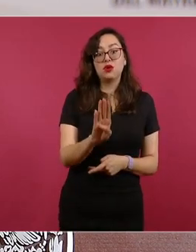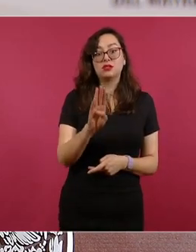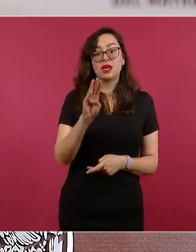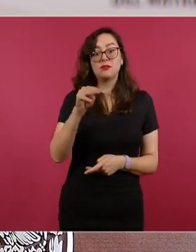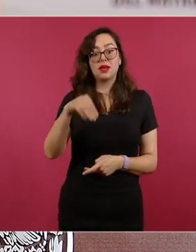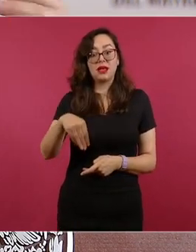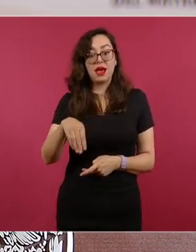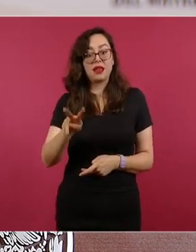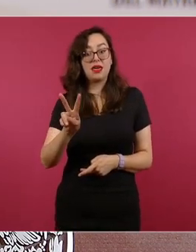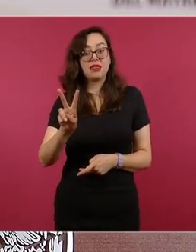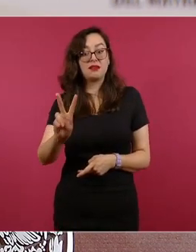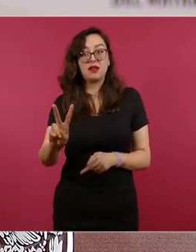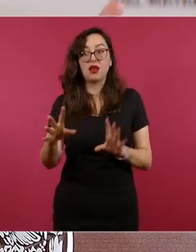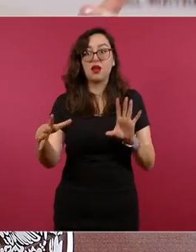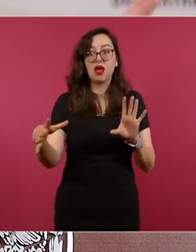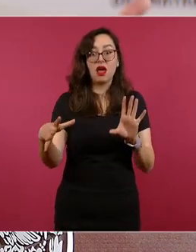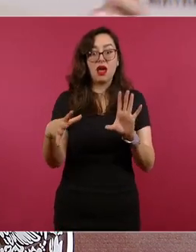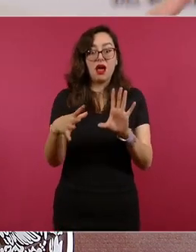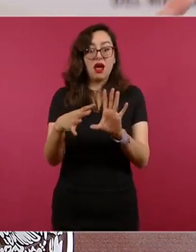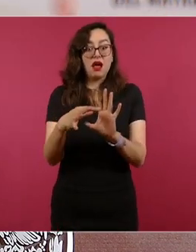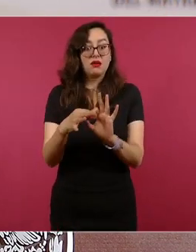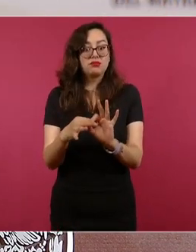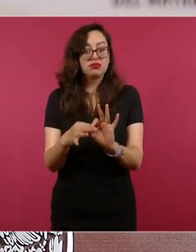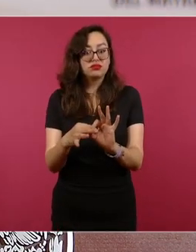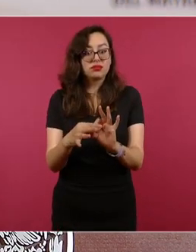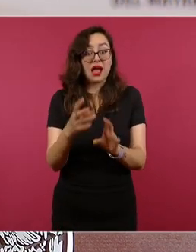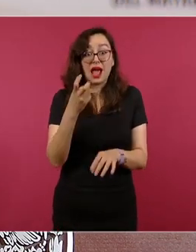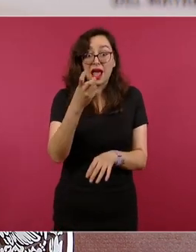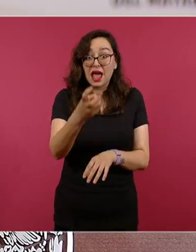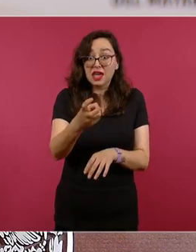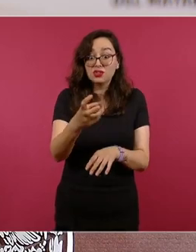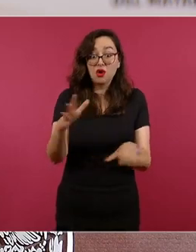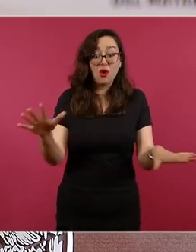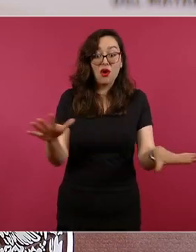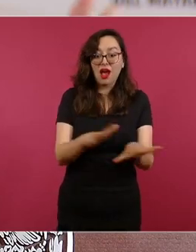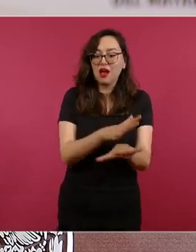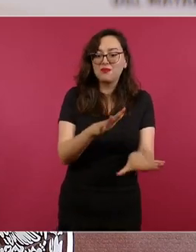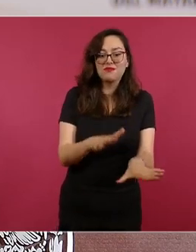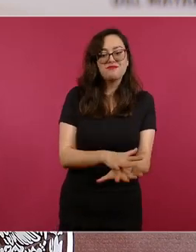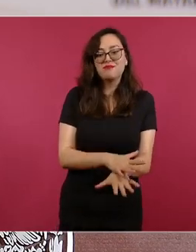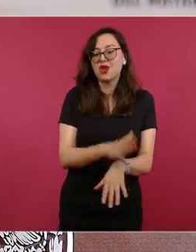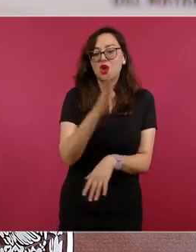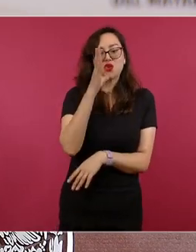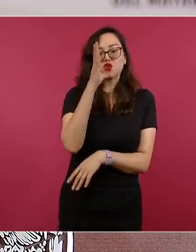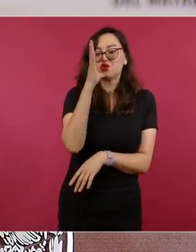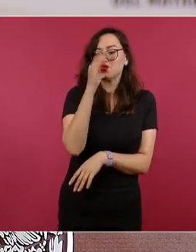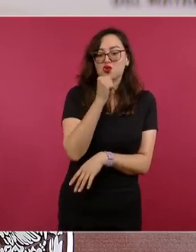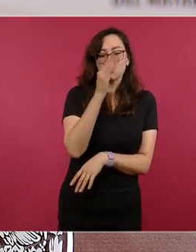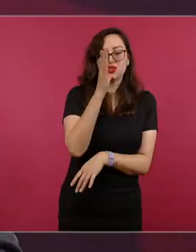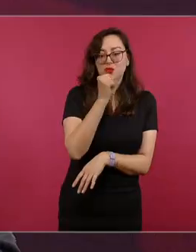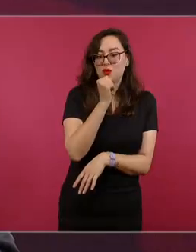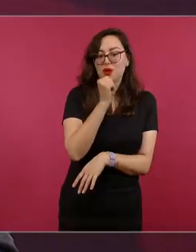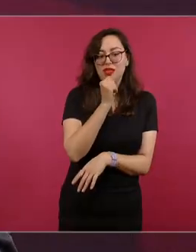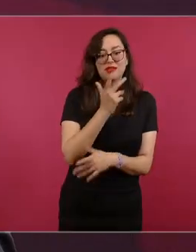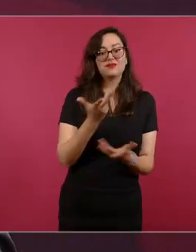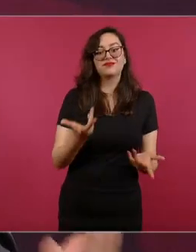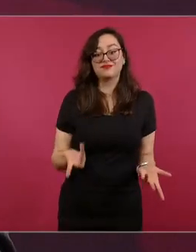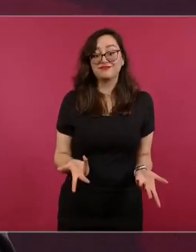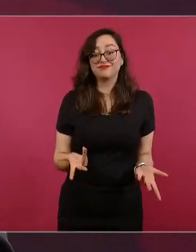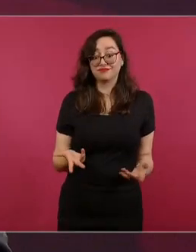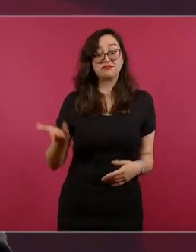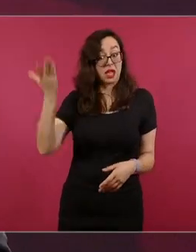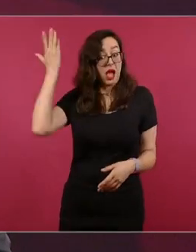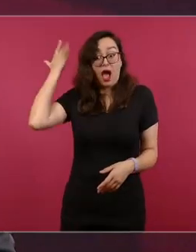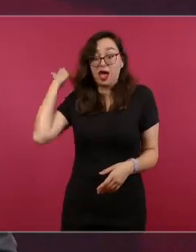el Infonavit trajo compromisos con tenedores de estas deudas y se les tiene que pagar a los tenedores en lugar de reestructurar a los trabajadores. Así